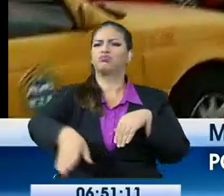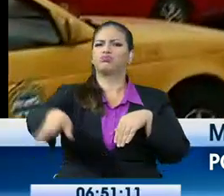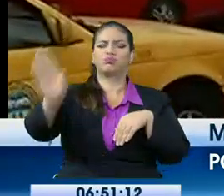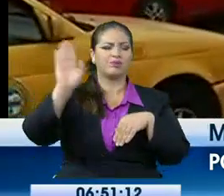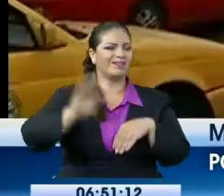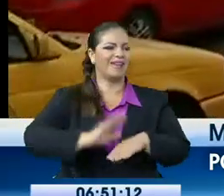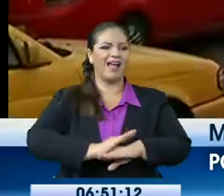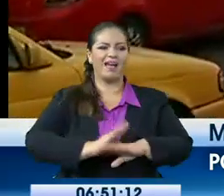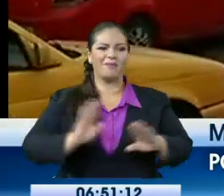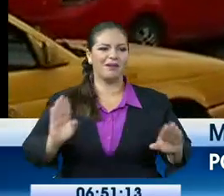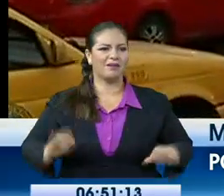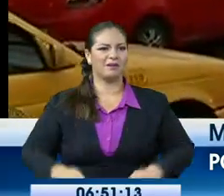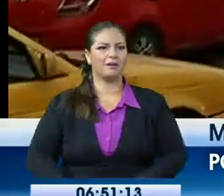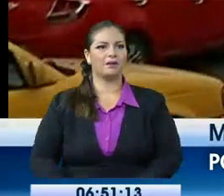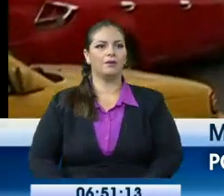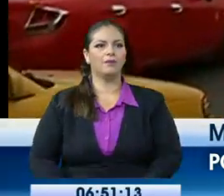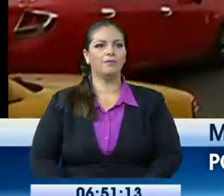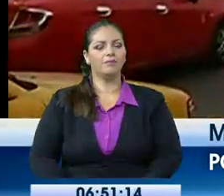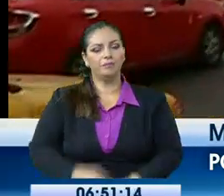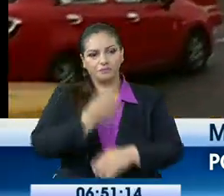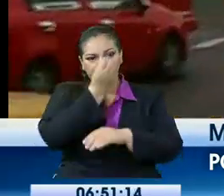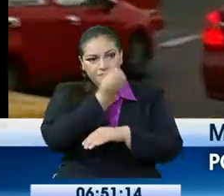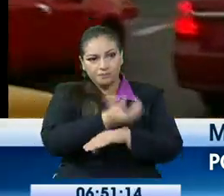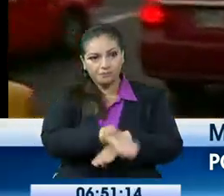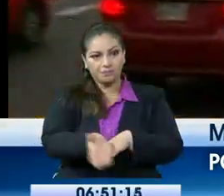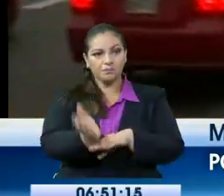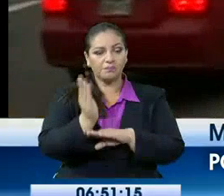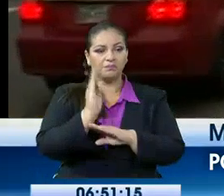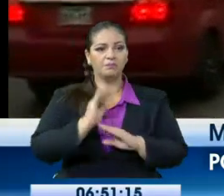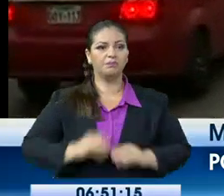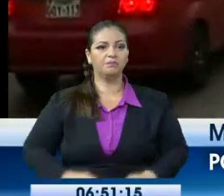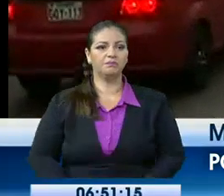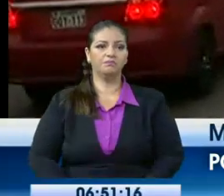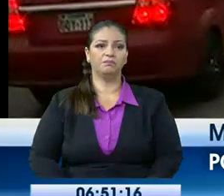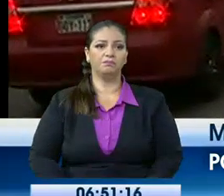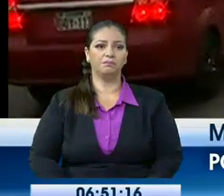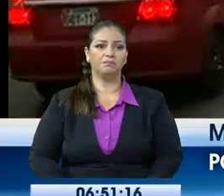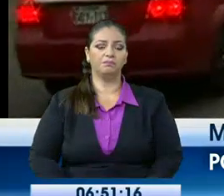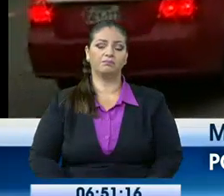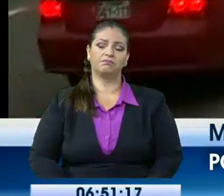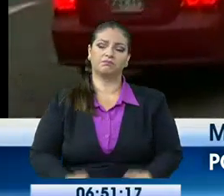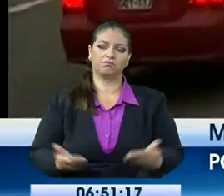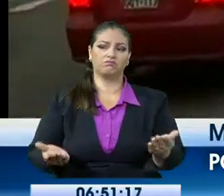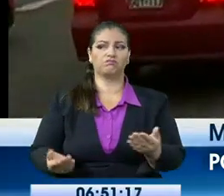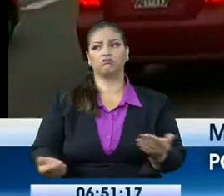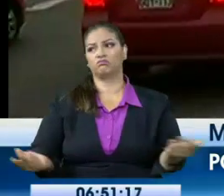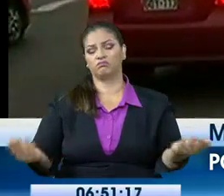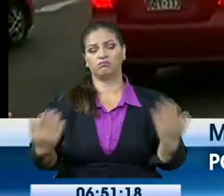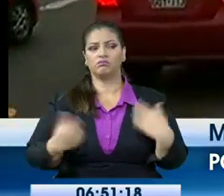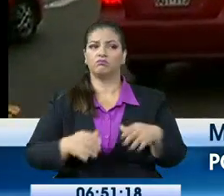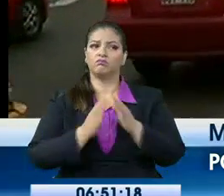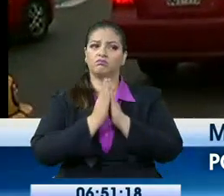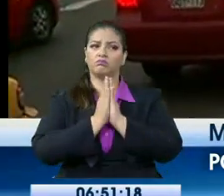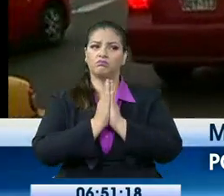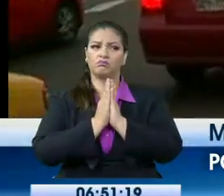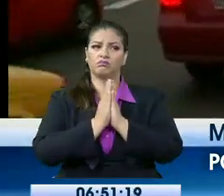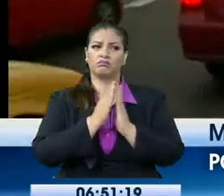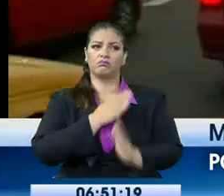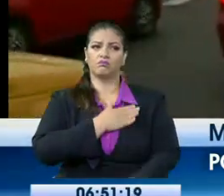Le sugeriría como un pedido general de acá, que para hacer estas cosas siempre haya